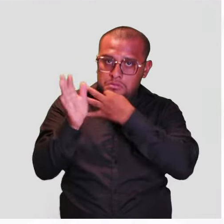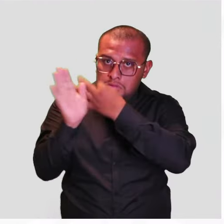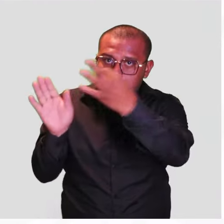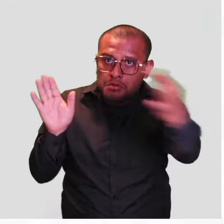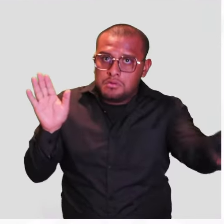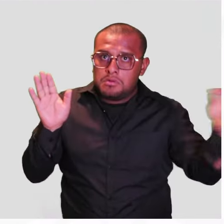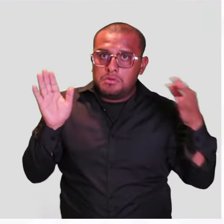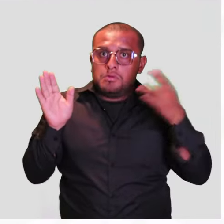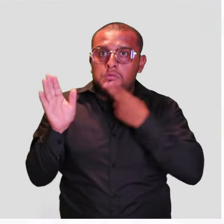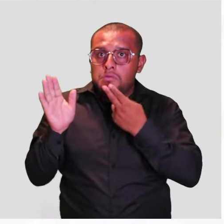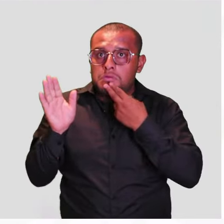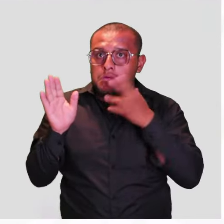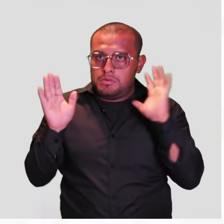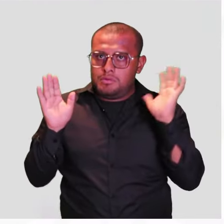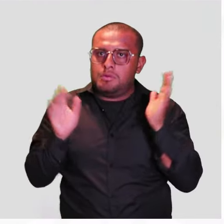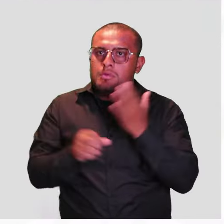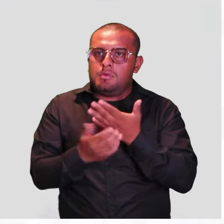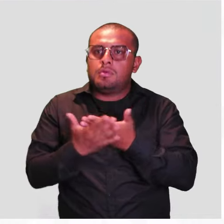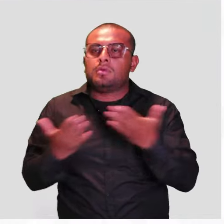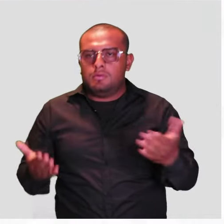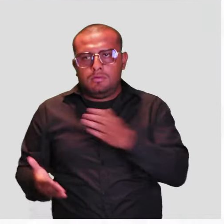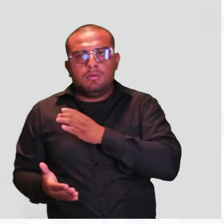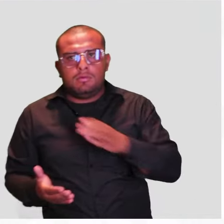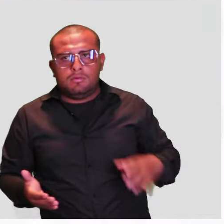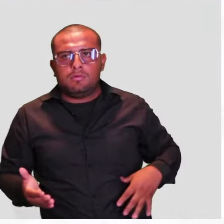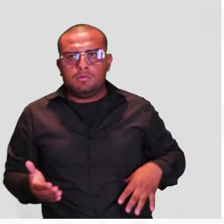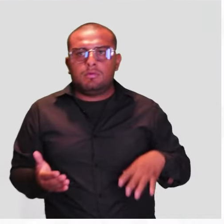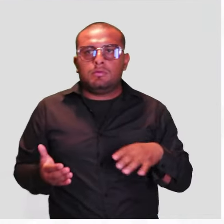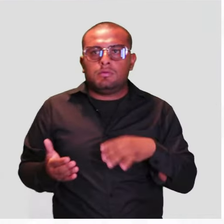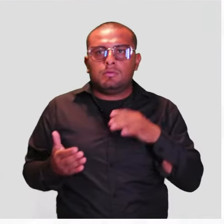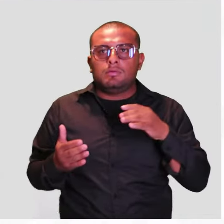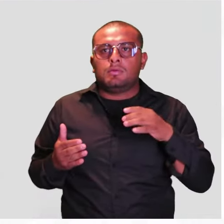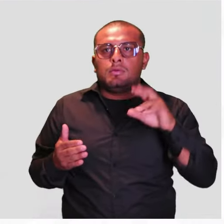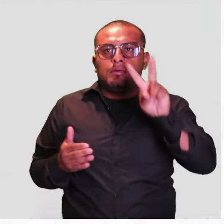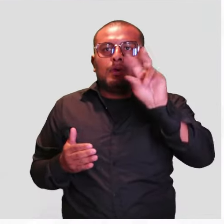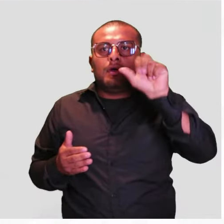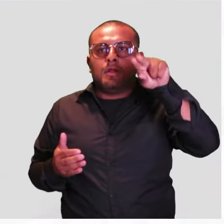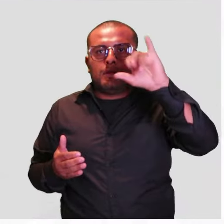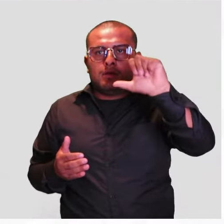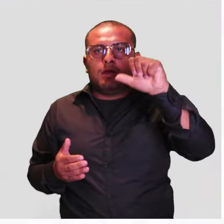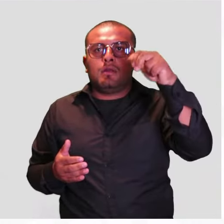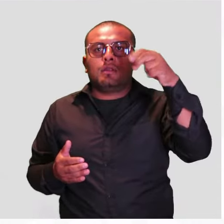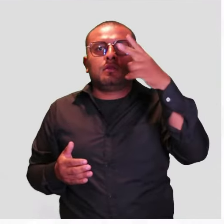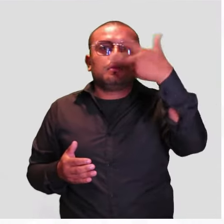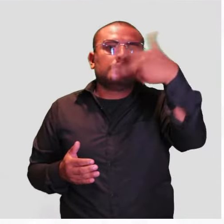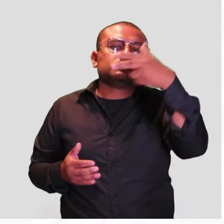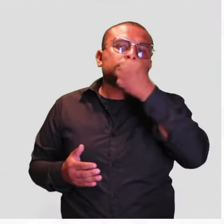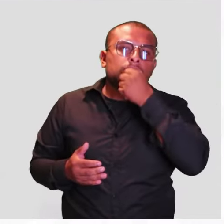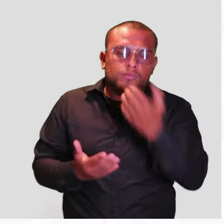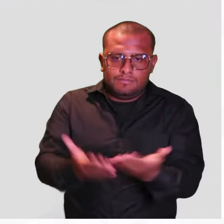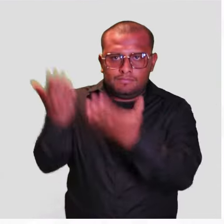Y ya tenemos a la candidata Vania Camacho con 13 segundos. Candidata, la escuchamos.